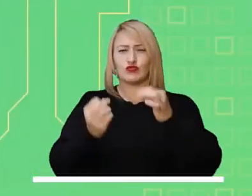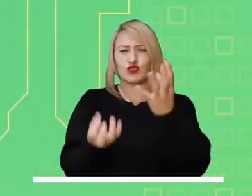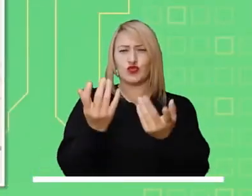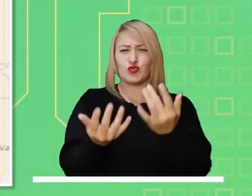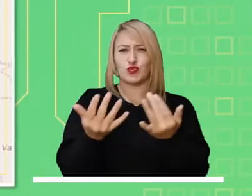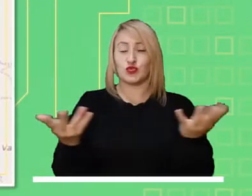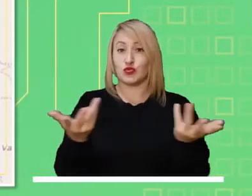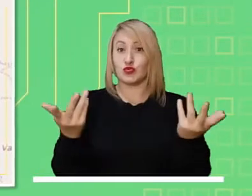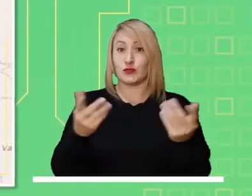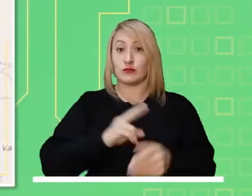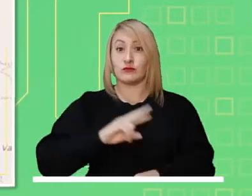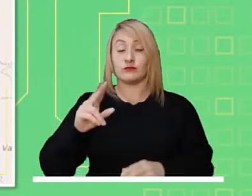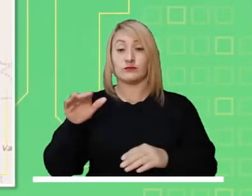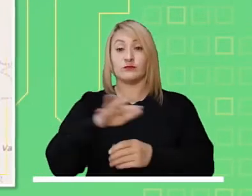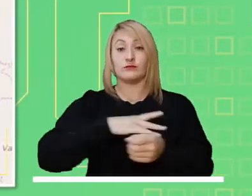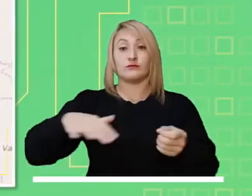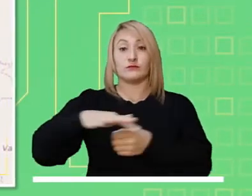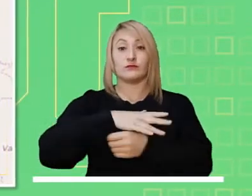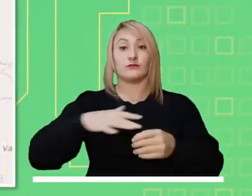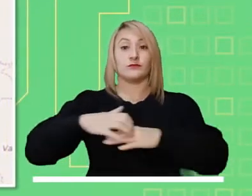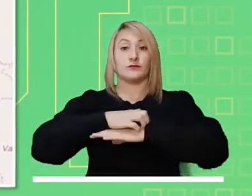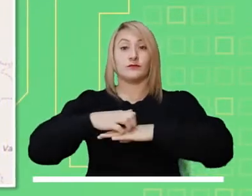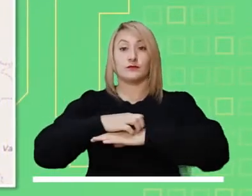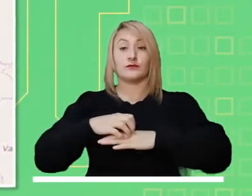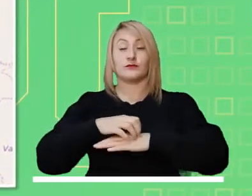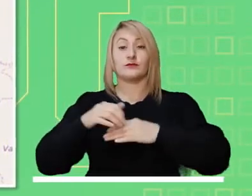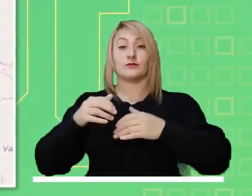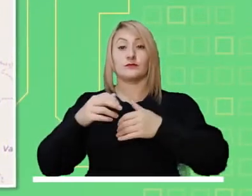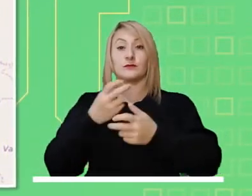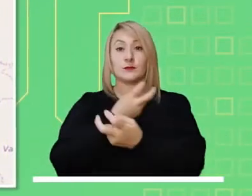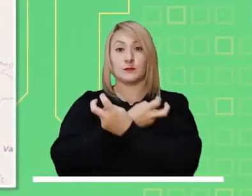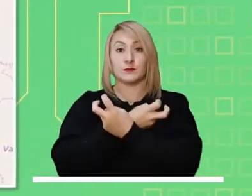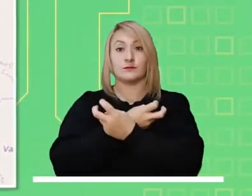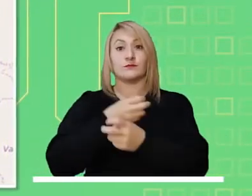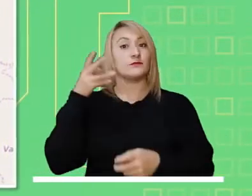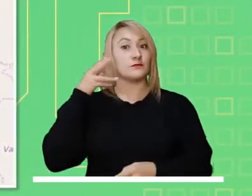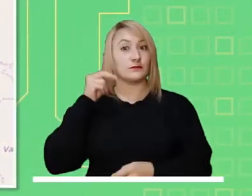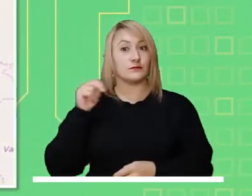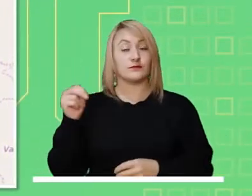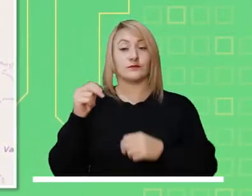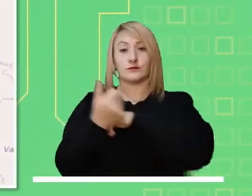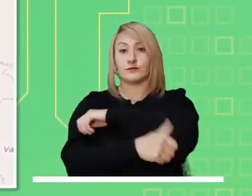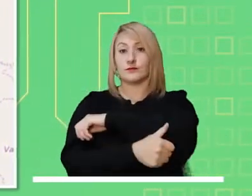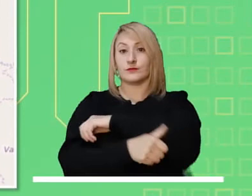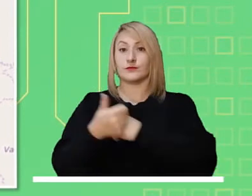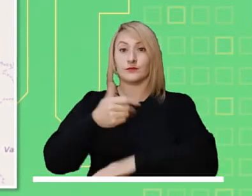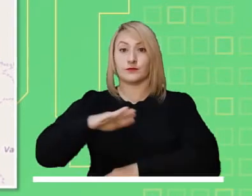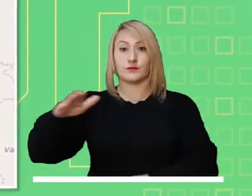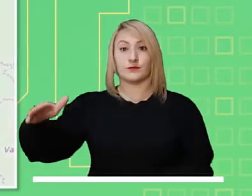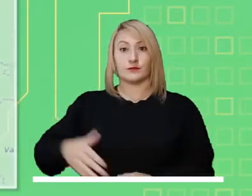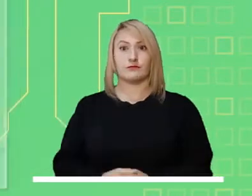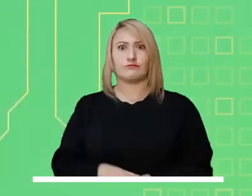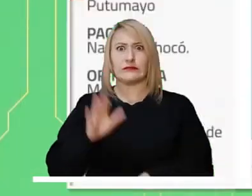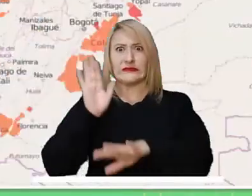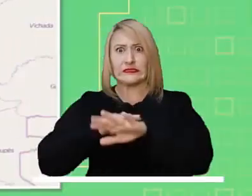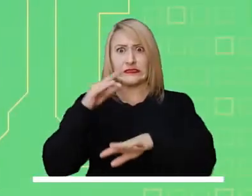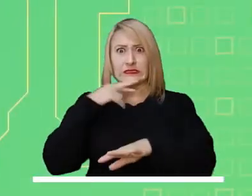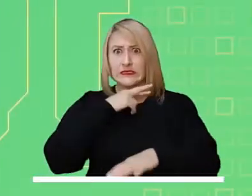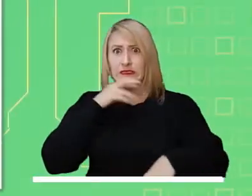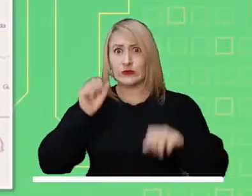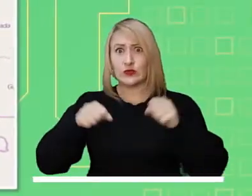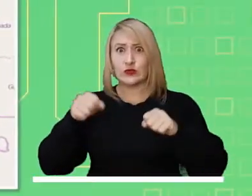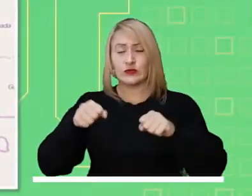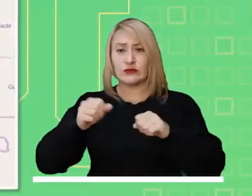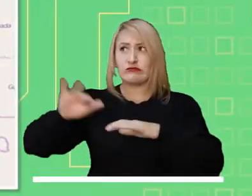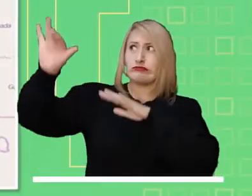veredas sal y sales y mono pampa alerta roja por alta probabilidad de incendios en valle del cauca cundinamarca tolima huila norte de santander